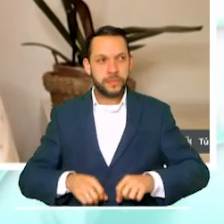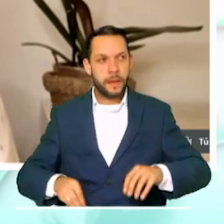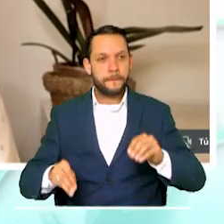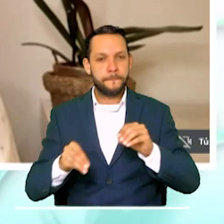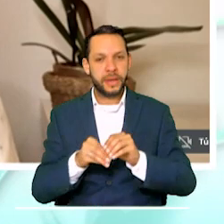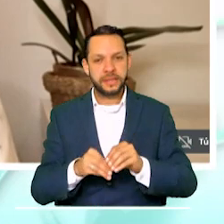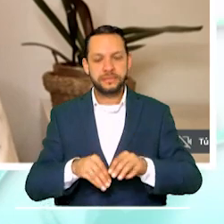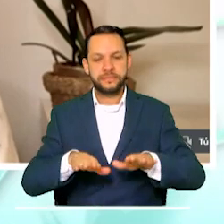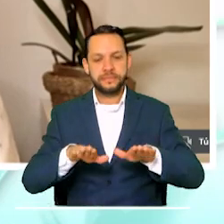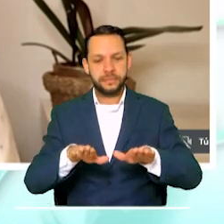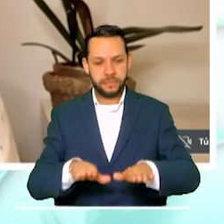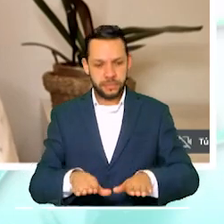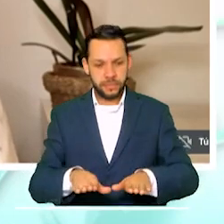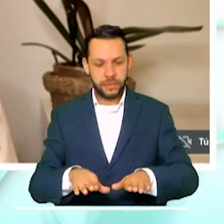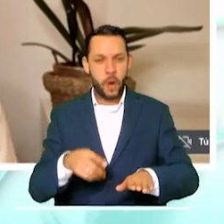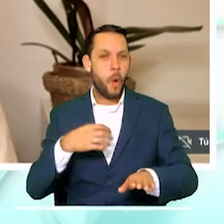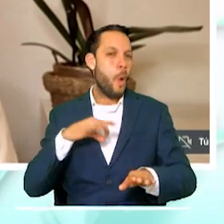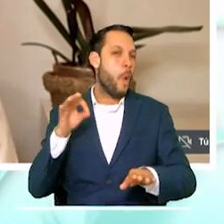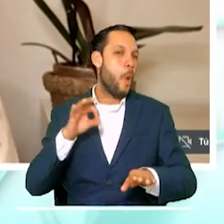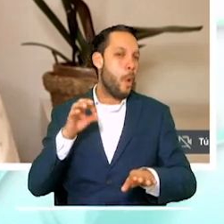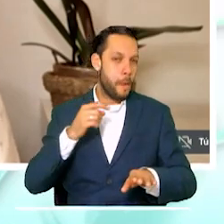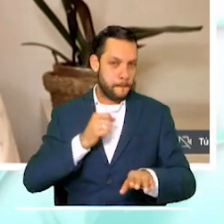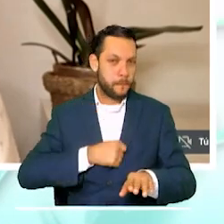piso, se quedan mirándolo